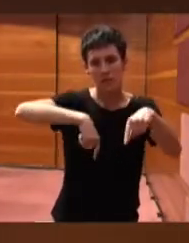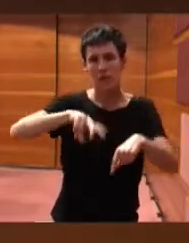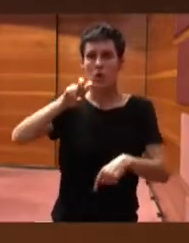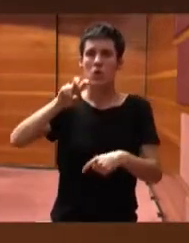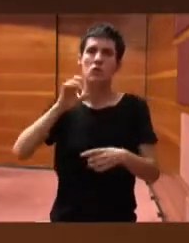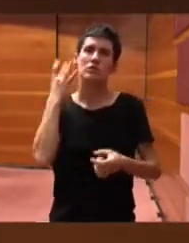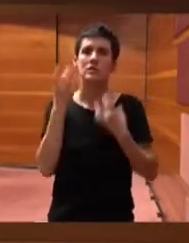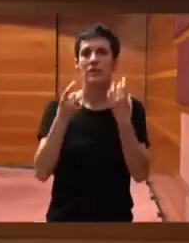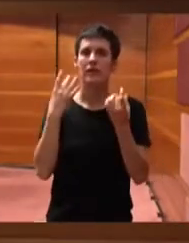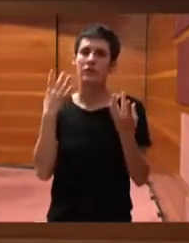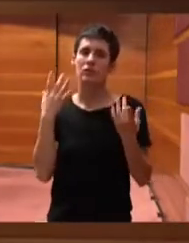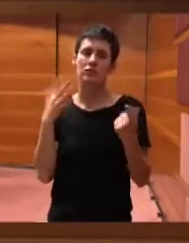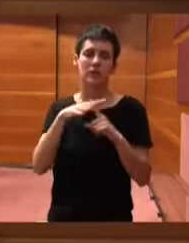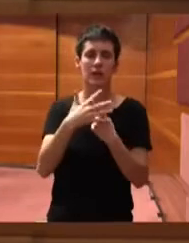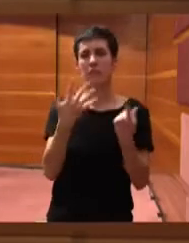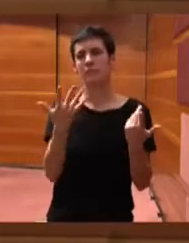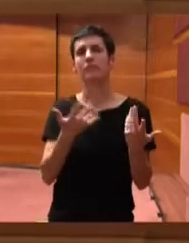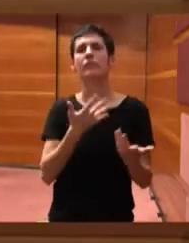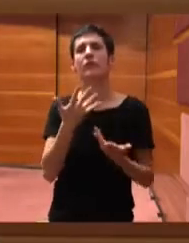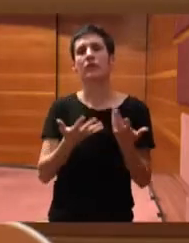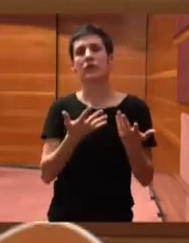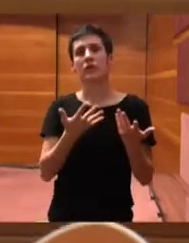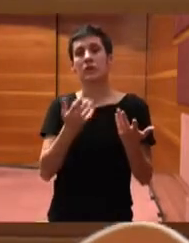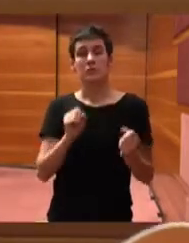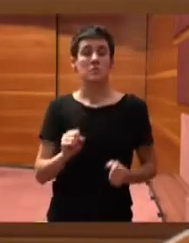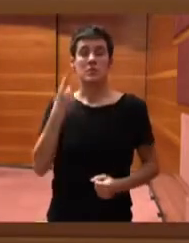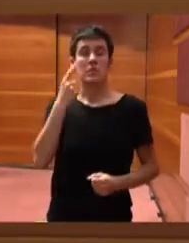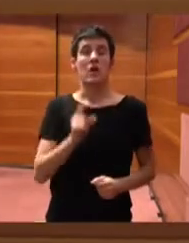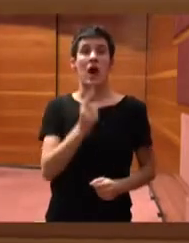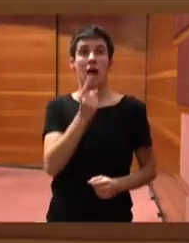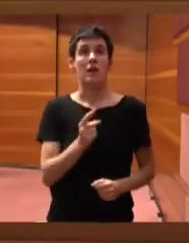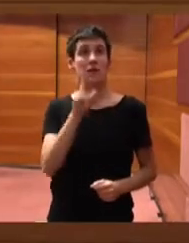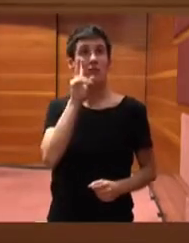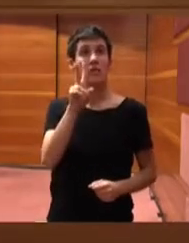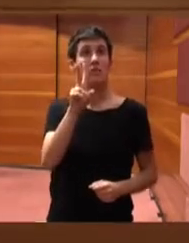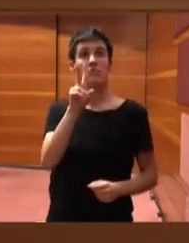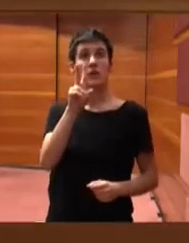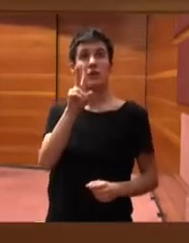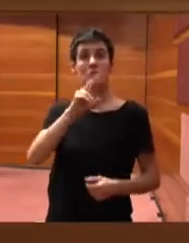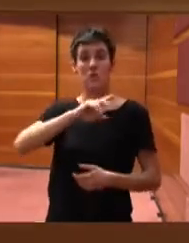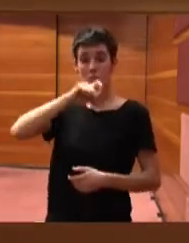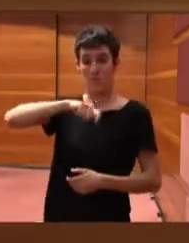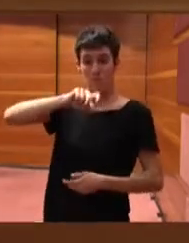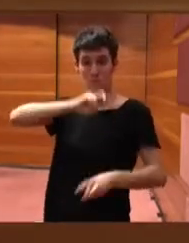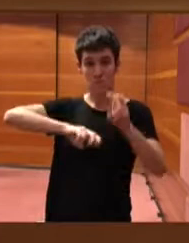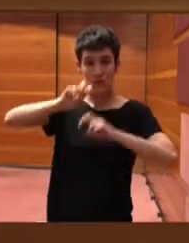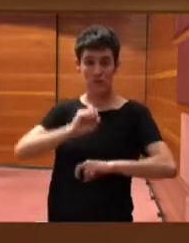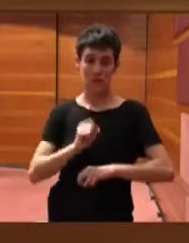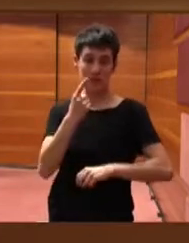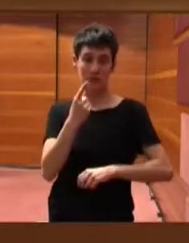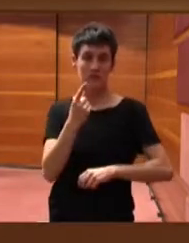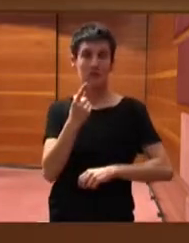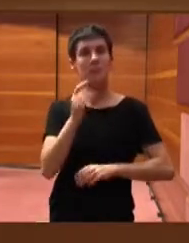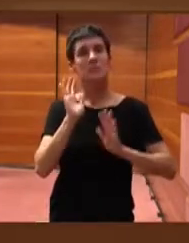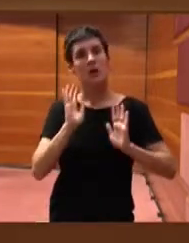si bajamos, ya vemos aquello, diputado inaugura pantano, ¿no? Pero lo primero que tenemos arriba es lo que más interesa a la ciudadanía. Eso ya es un valor interesante.